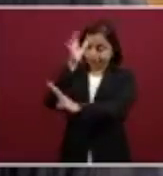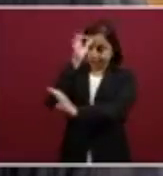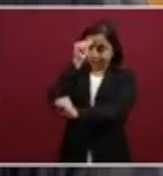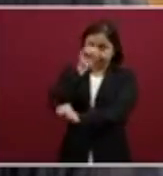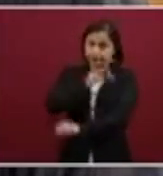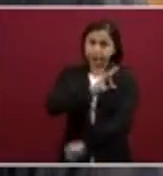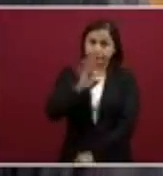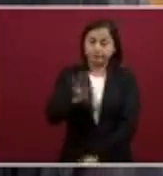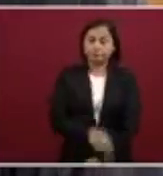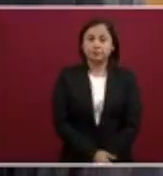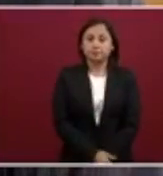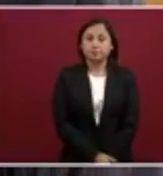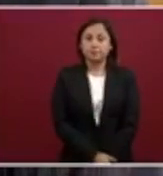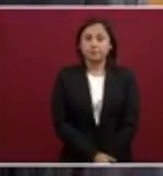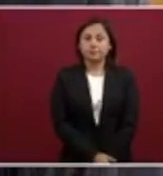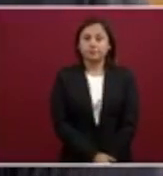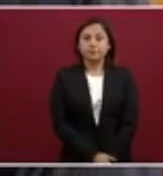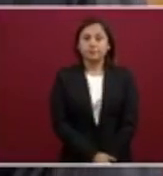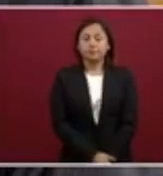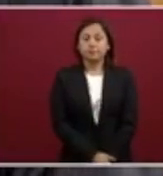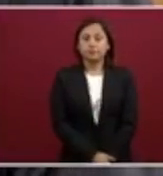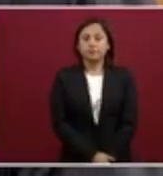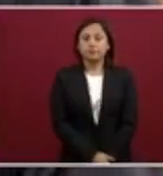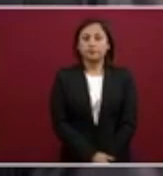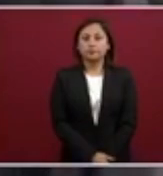Y voy a decir algo: